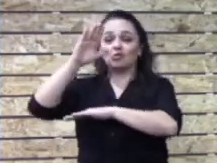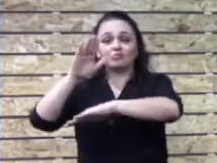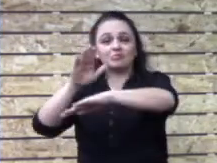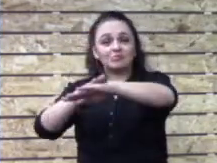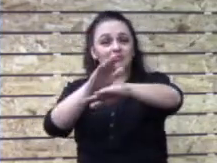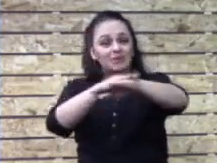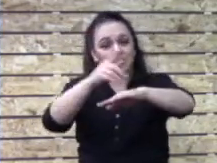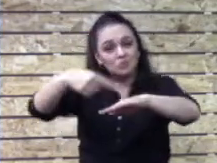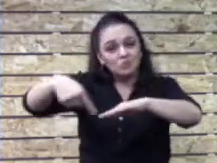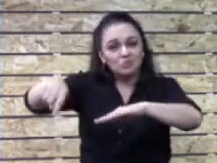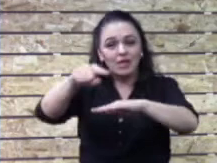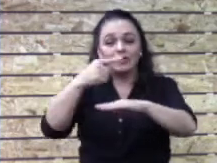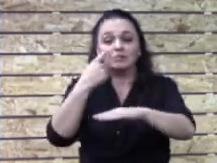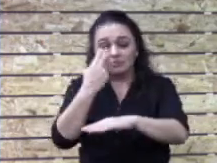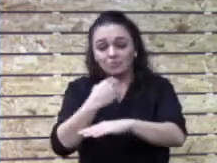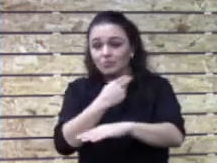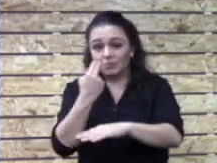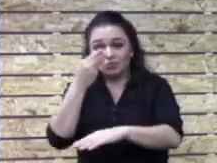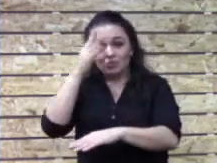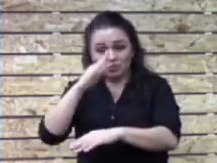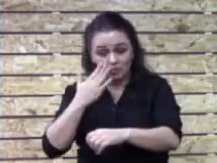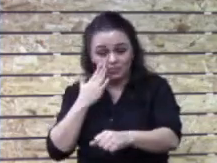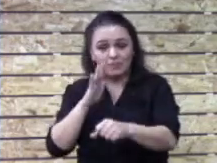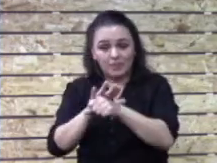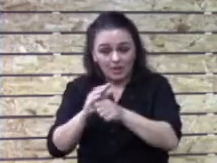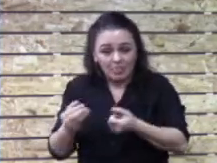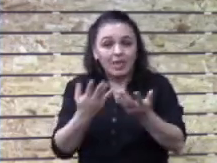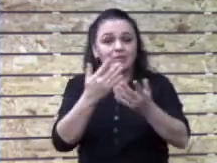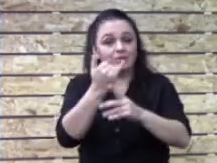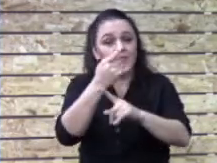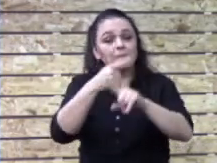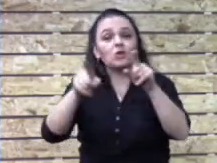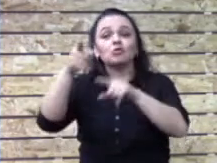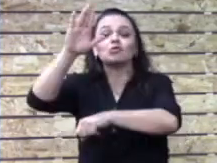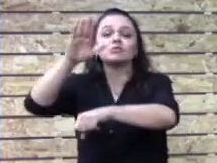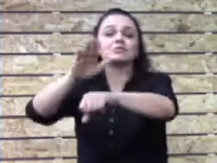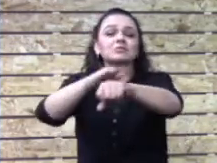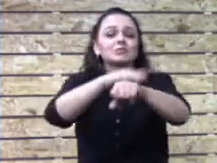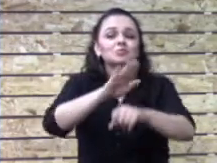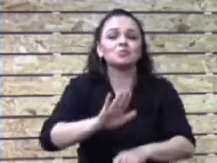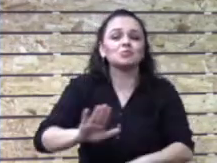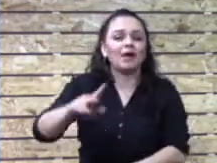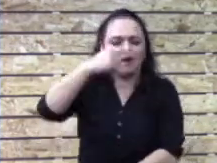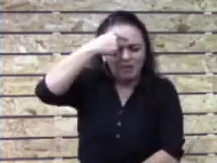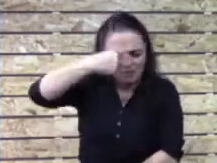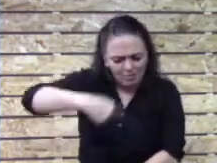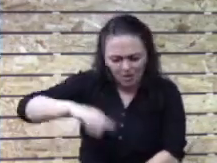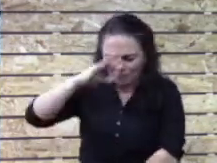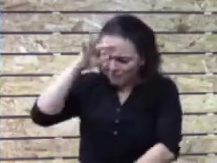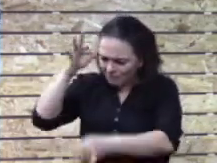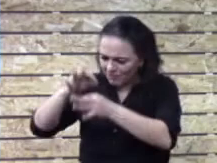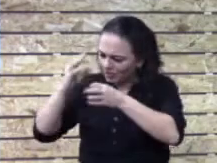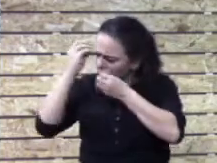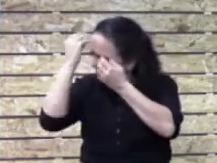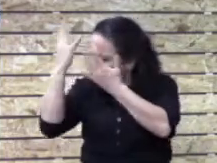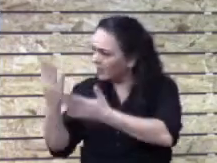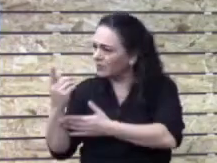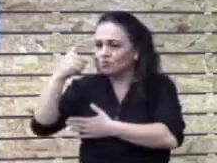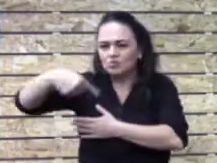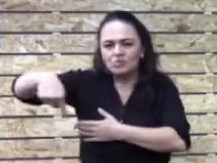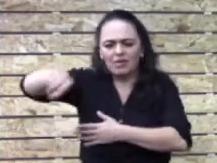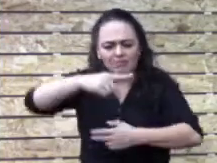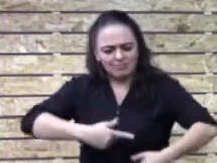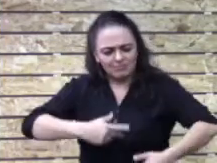Dios. Hoy entiendes un poco más que el Señor te está llamando a arrepentimiento y fe. Entrégate a Cristo